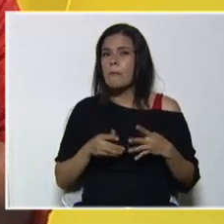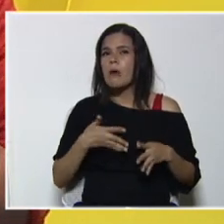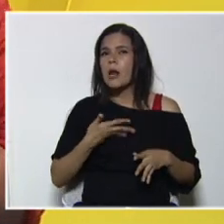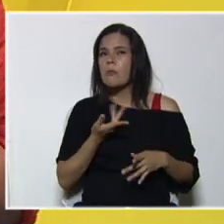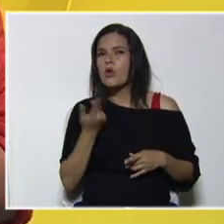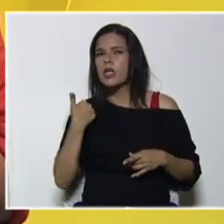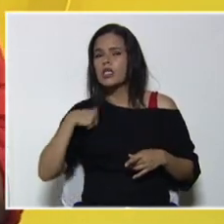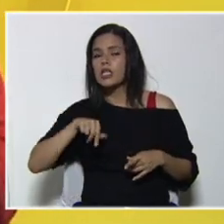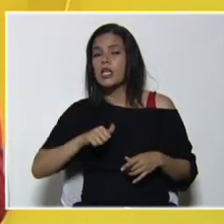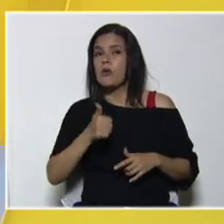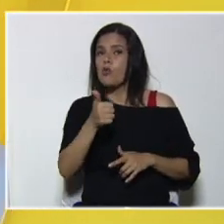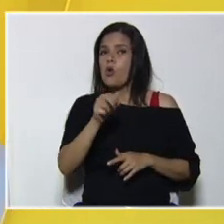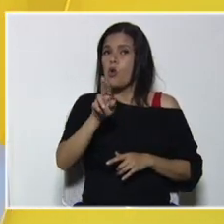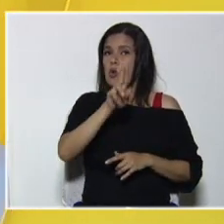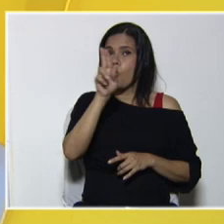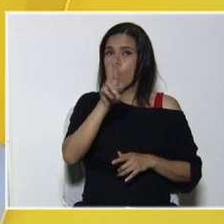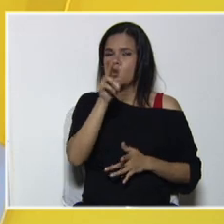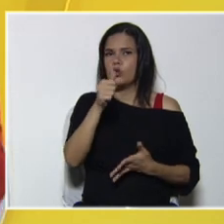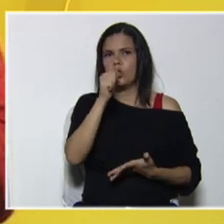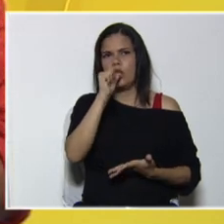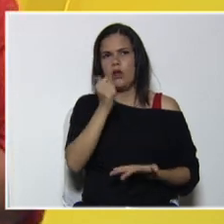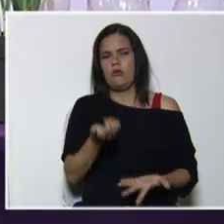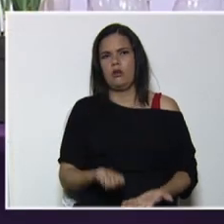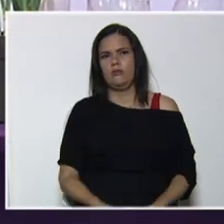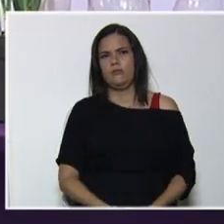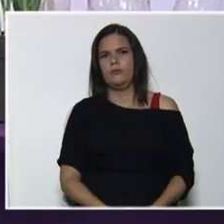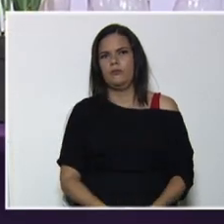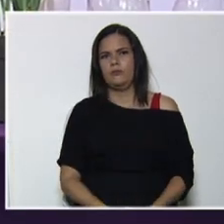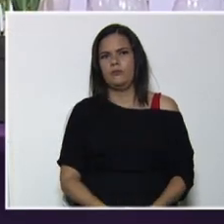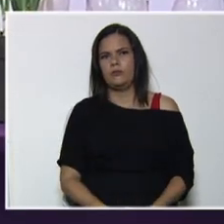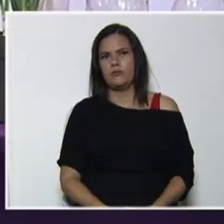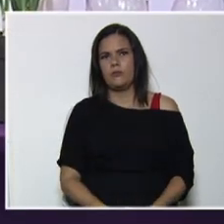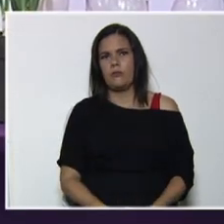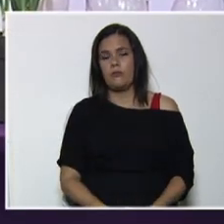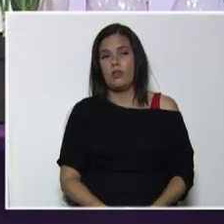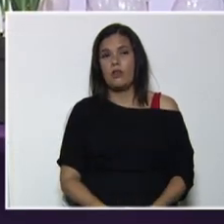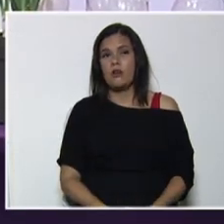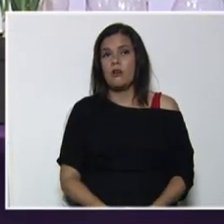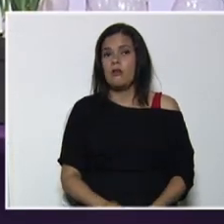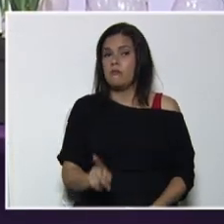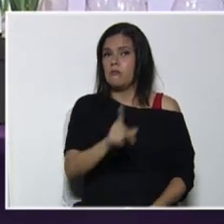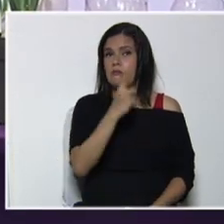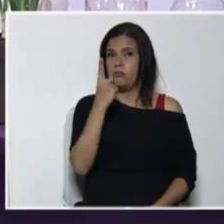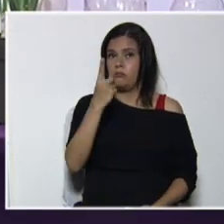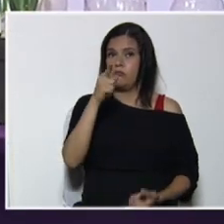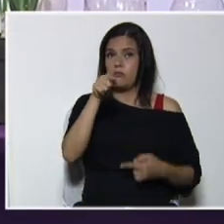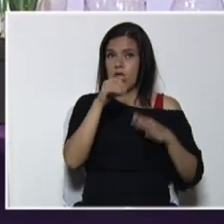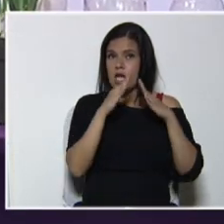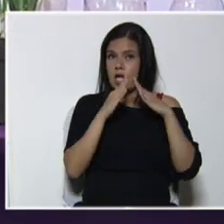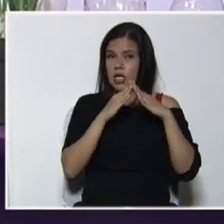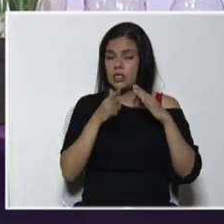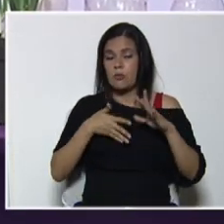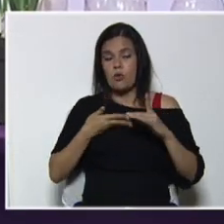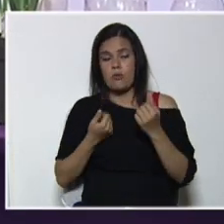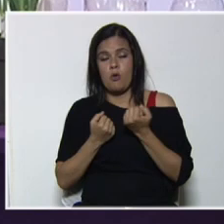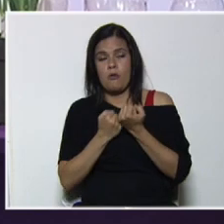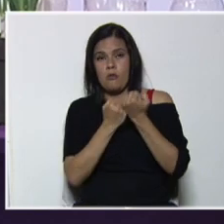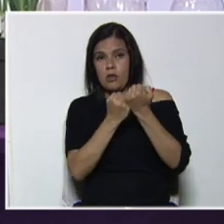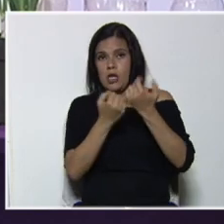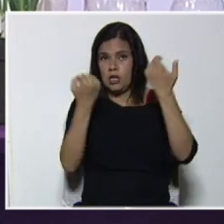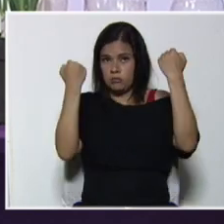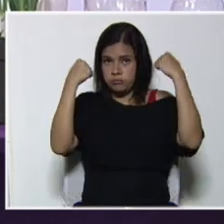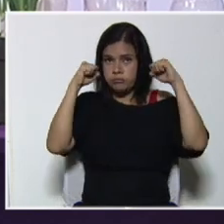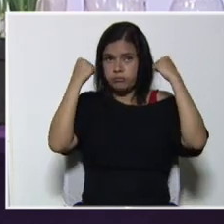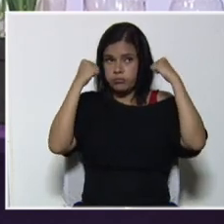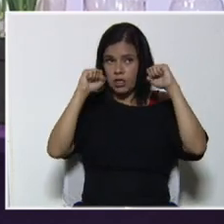tener el buen uso de este vital elemento. Exactamente. Principalmente desde el hogar podemos apoyar en esta práctica o en